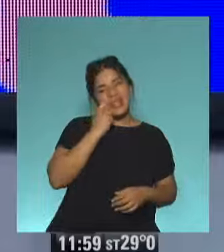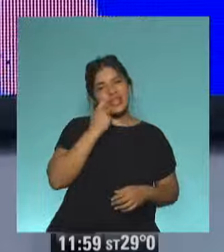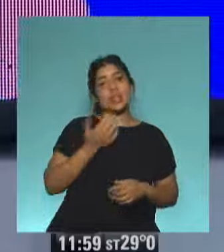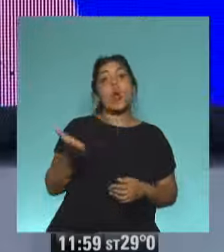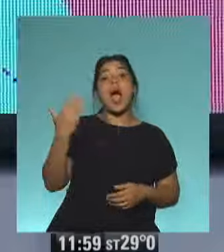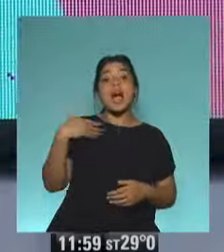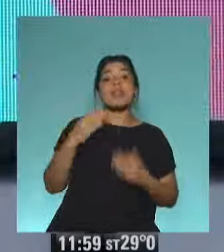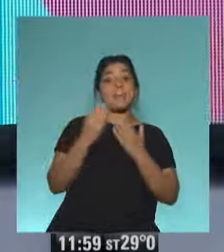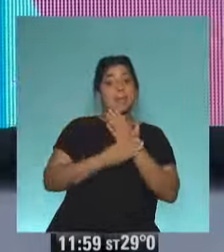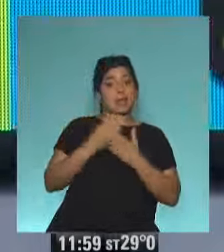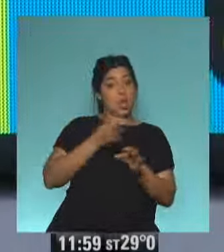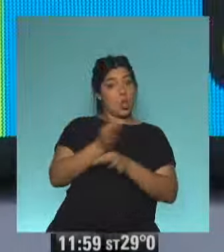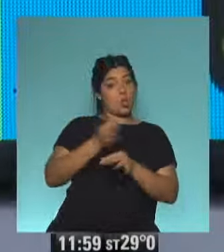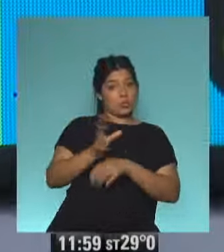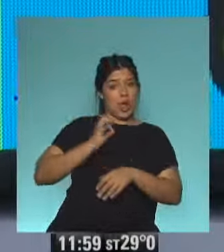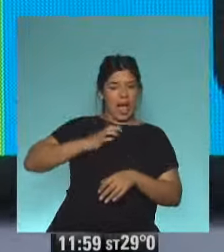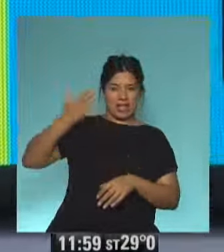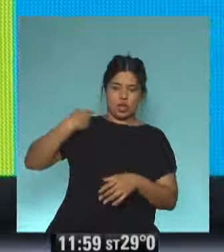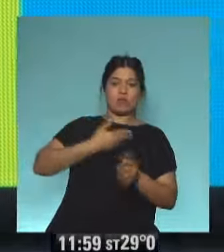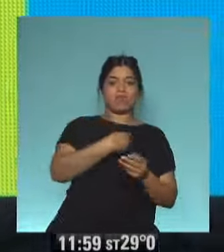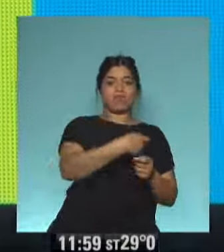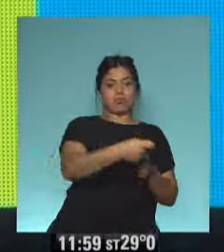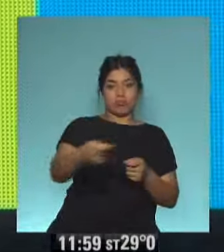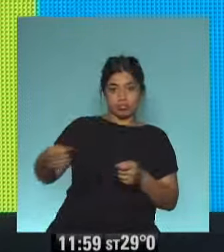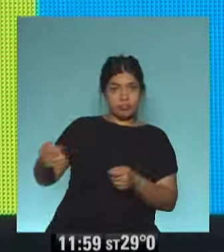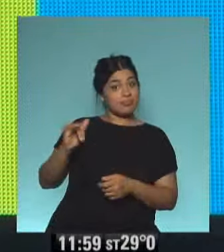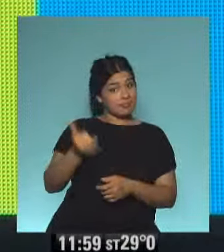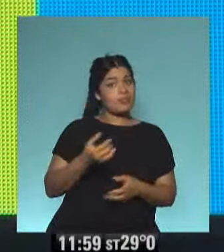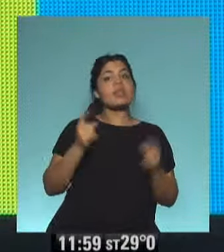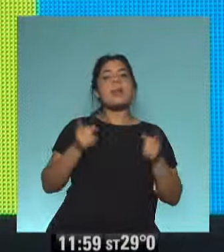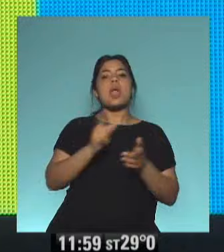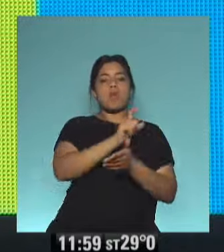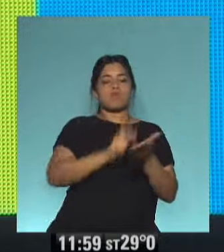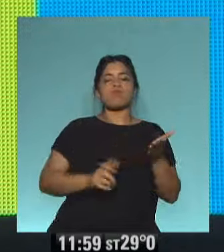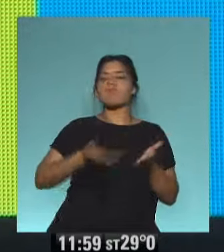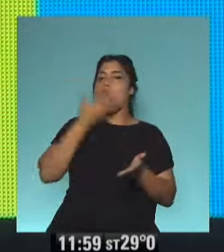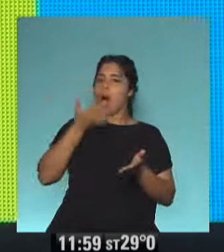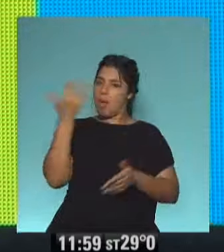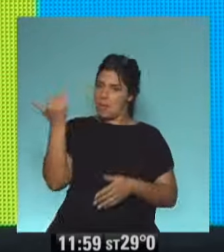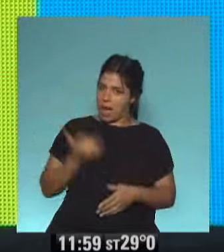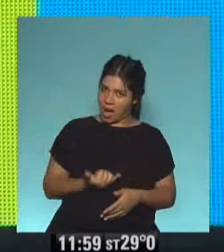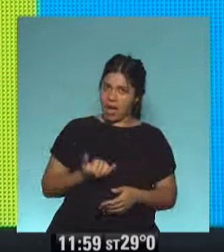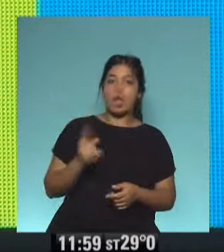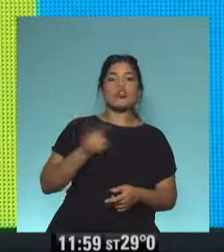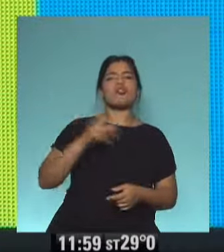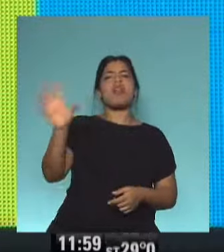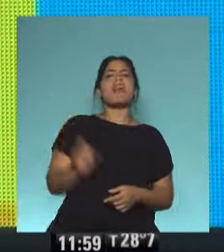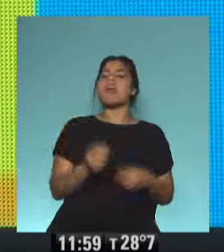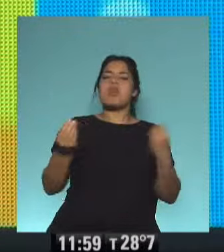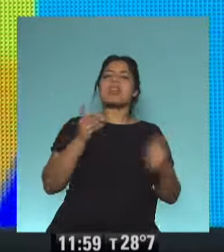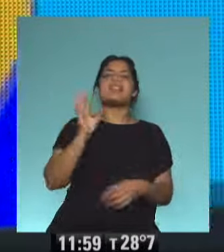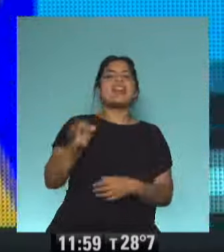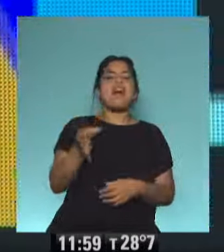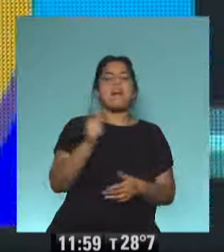del Ministerio de Educación hace unos años. Mirá. Tienen justamente poemas adentro. Y los trajimos porque sabemos que hay